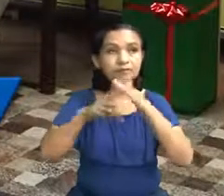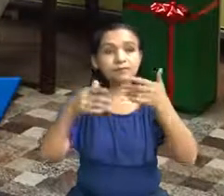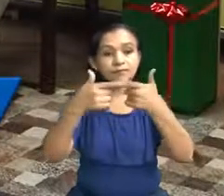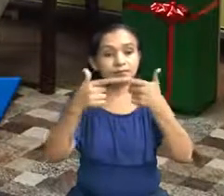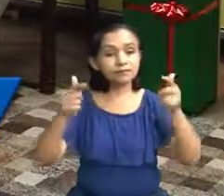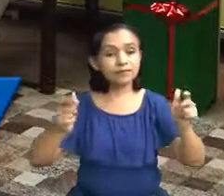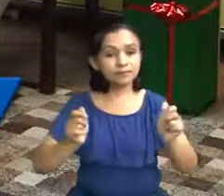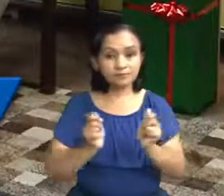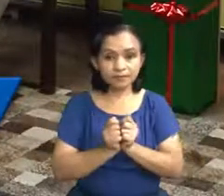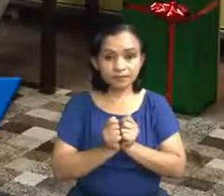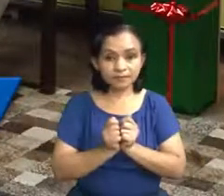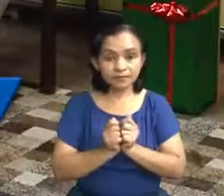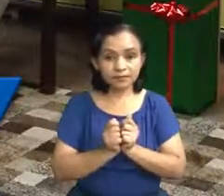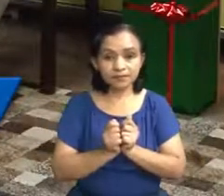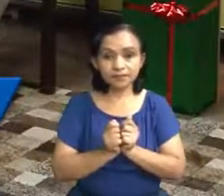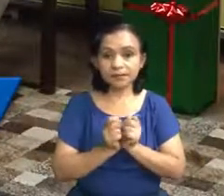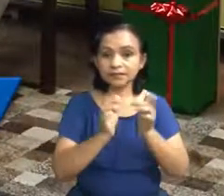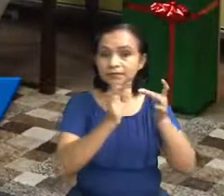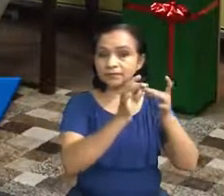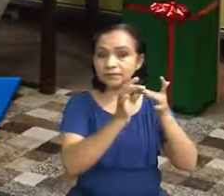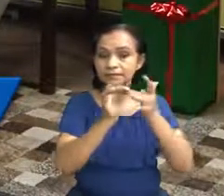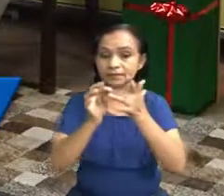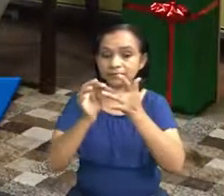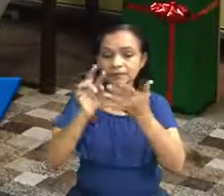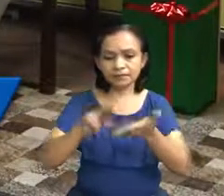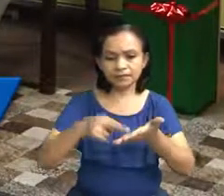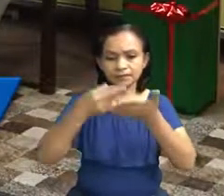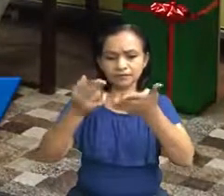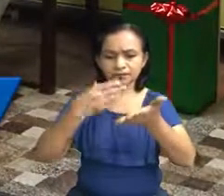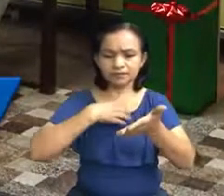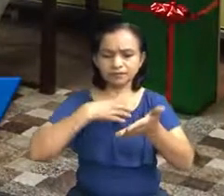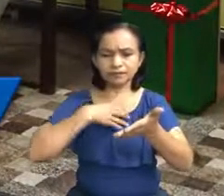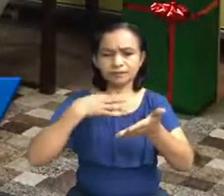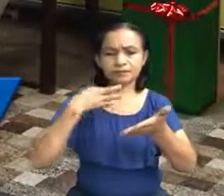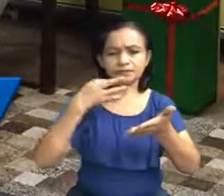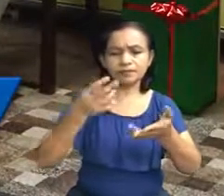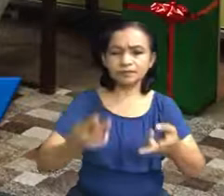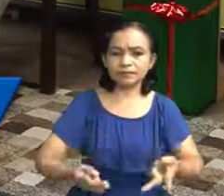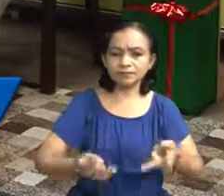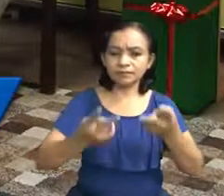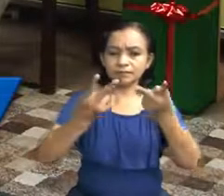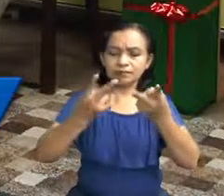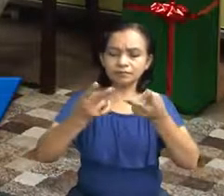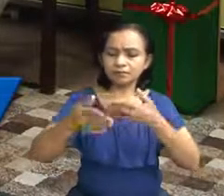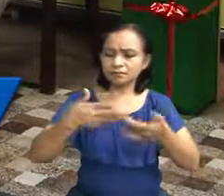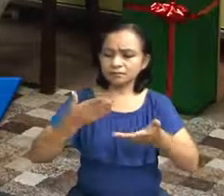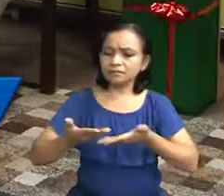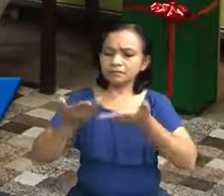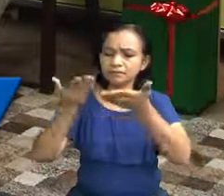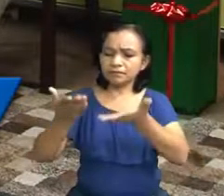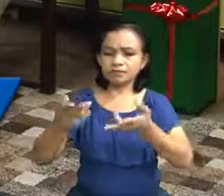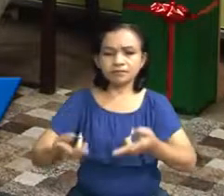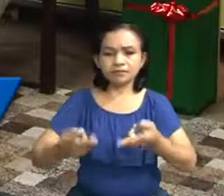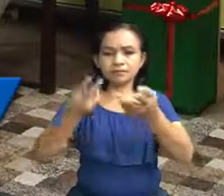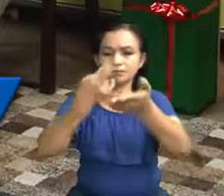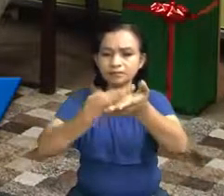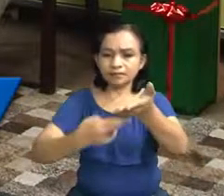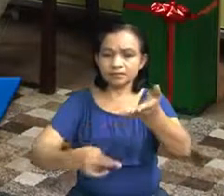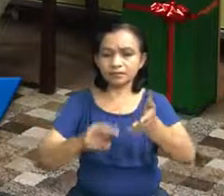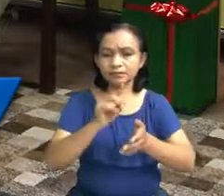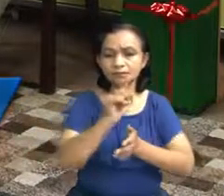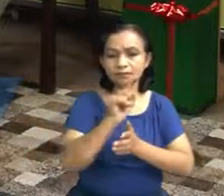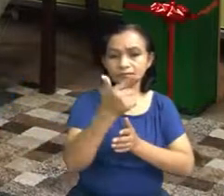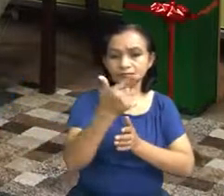grupo especial de donantes selectivo. Voluntarios que regalan vida a los demás, ¿verdad? Y es tener de 17